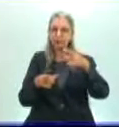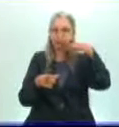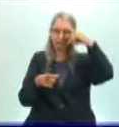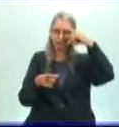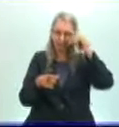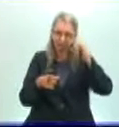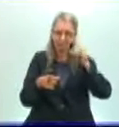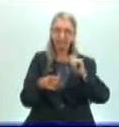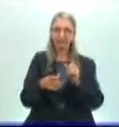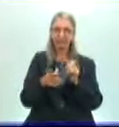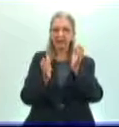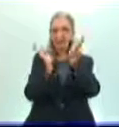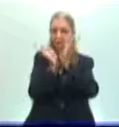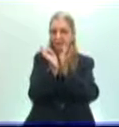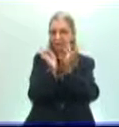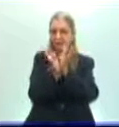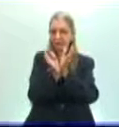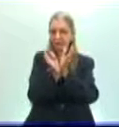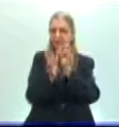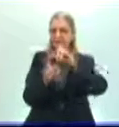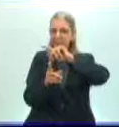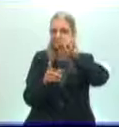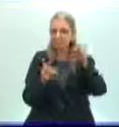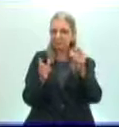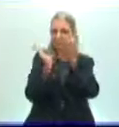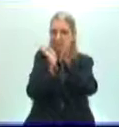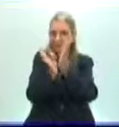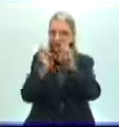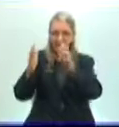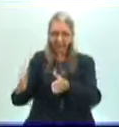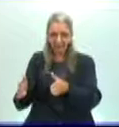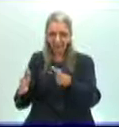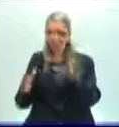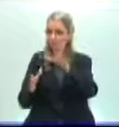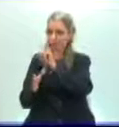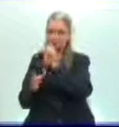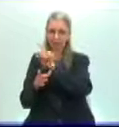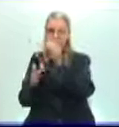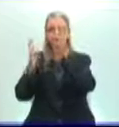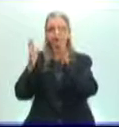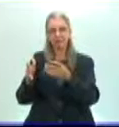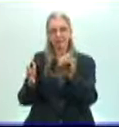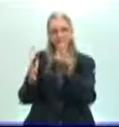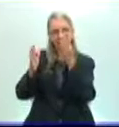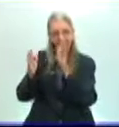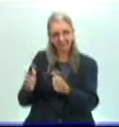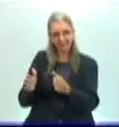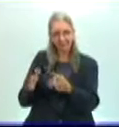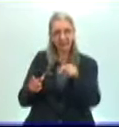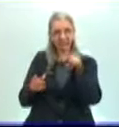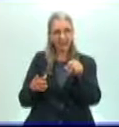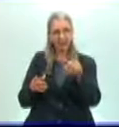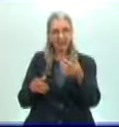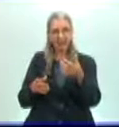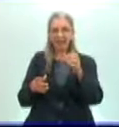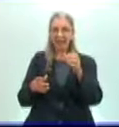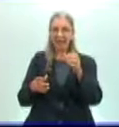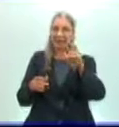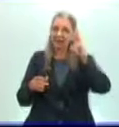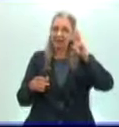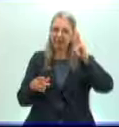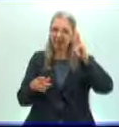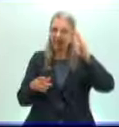área del sector circular. Y aquí lo tenemos. Va a ser igual al ángulo, por supuesto, el ángulo en grados de este sector circular